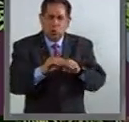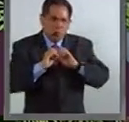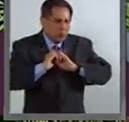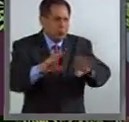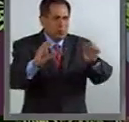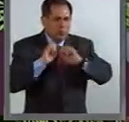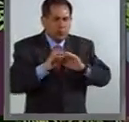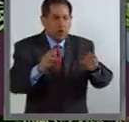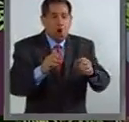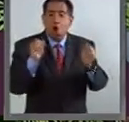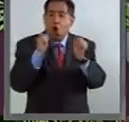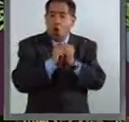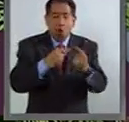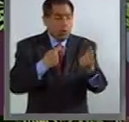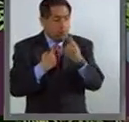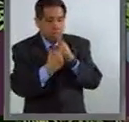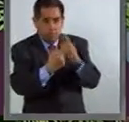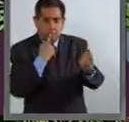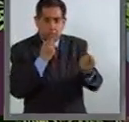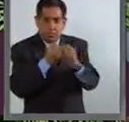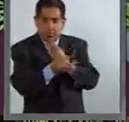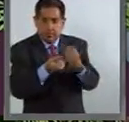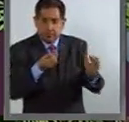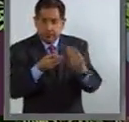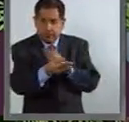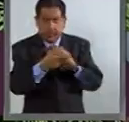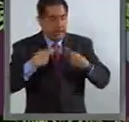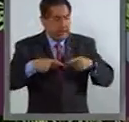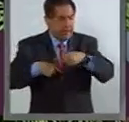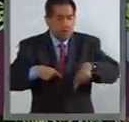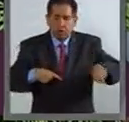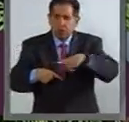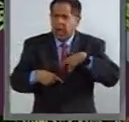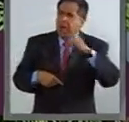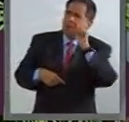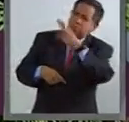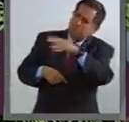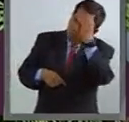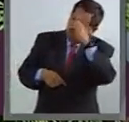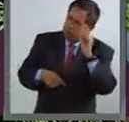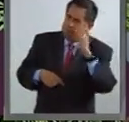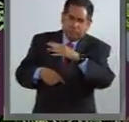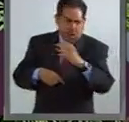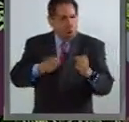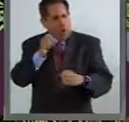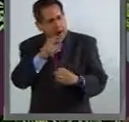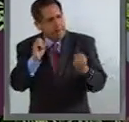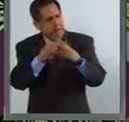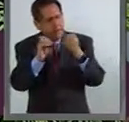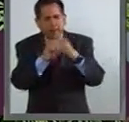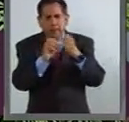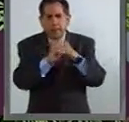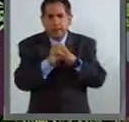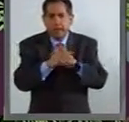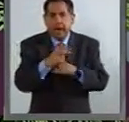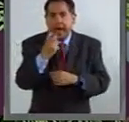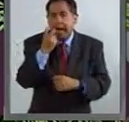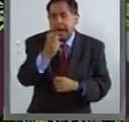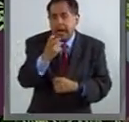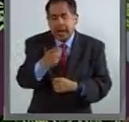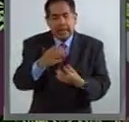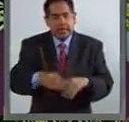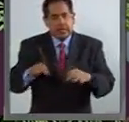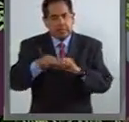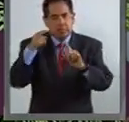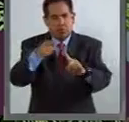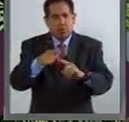haya reciprocidad entre la población y entre quienes hacen el trabajo parlamentario. Y en ese sentido, yo